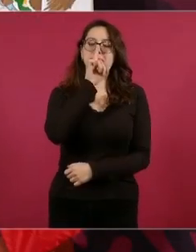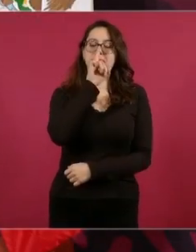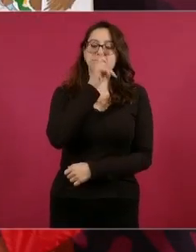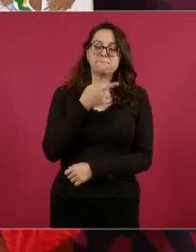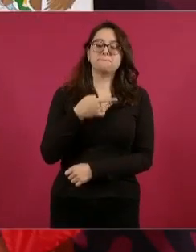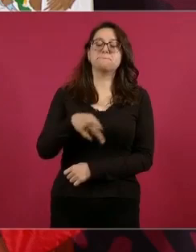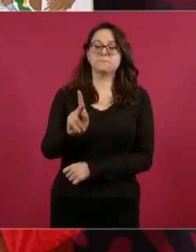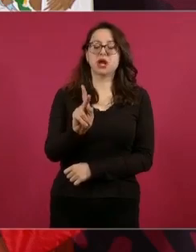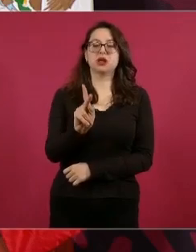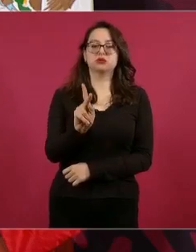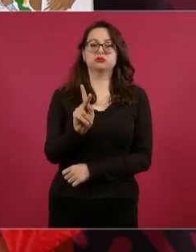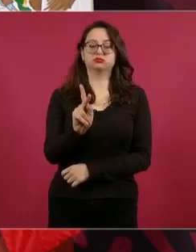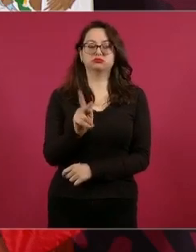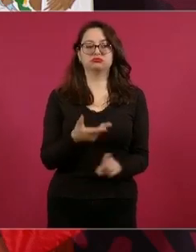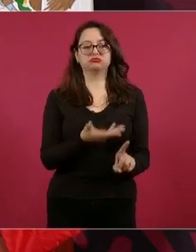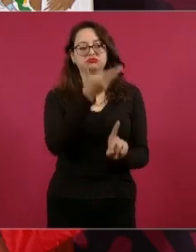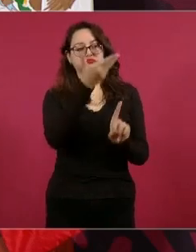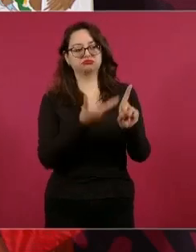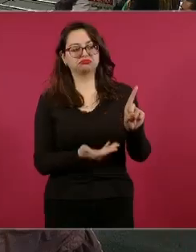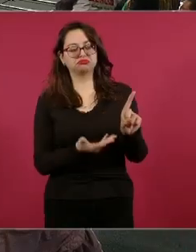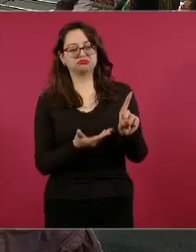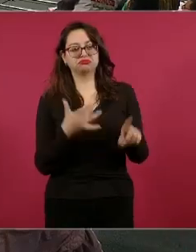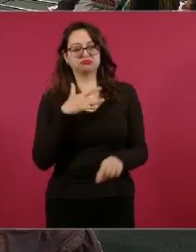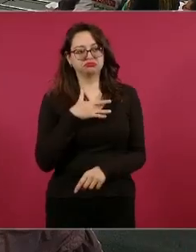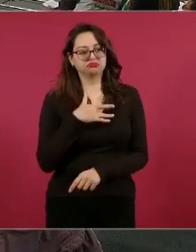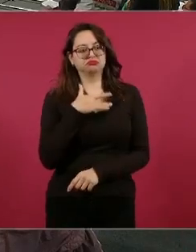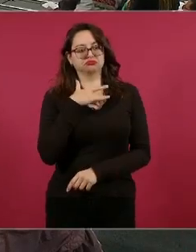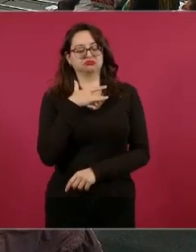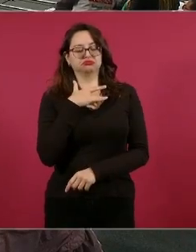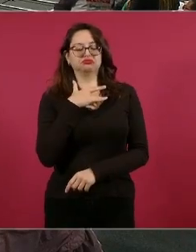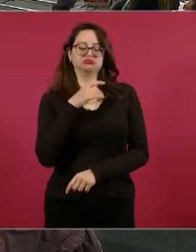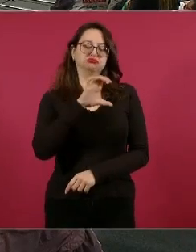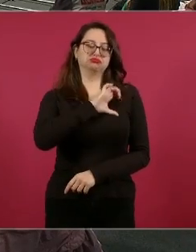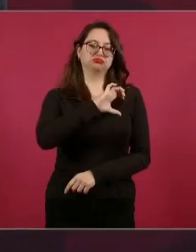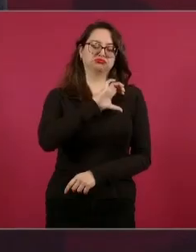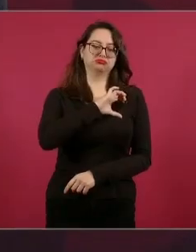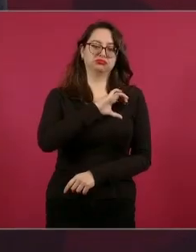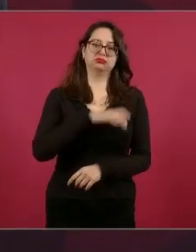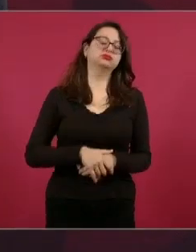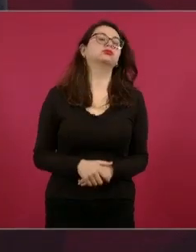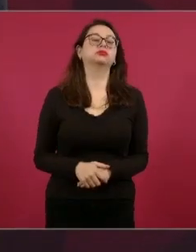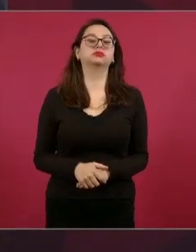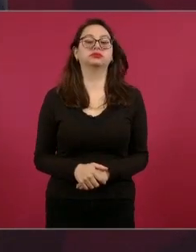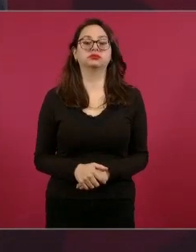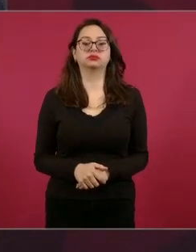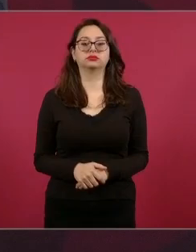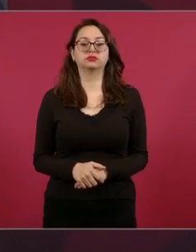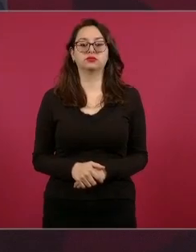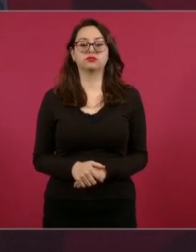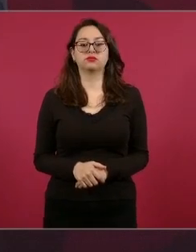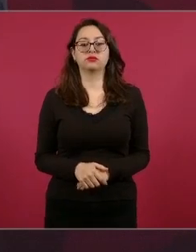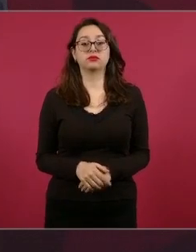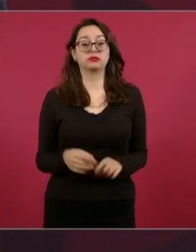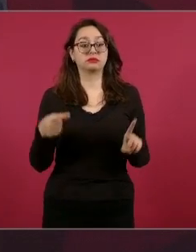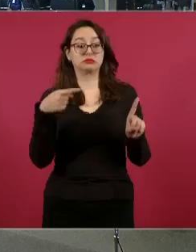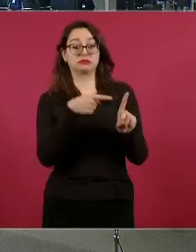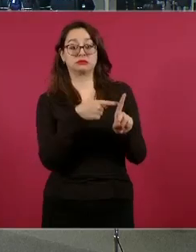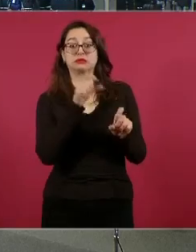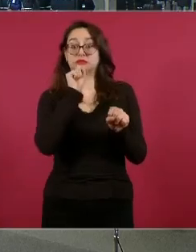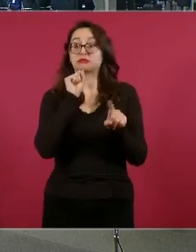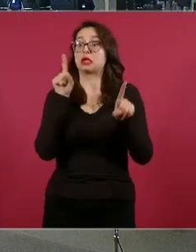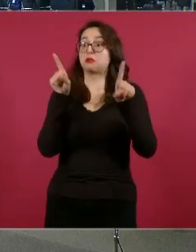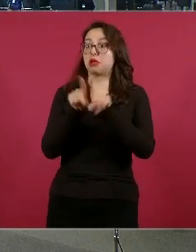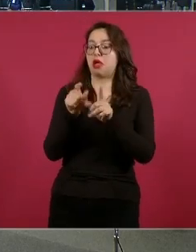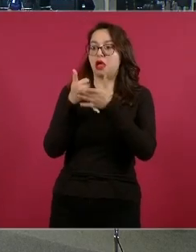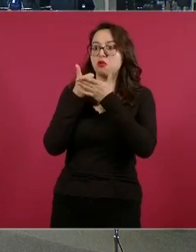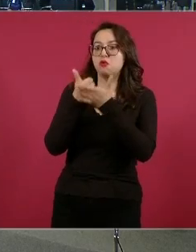sí es una persona que yo estimo mucho. Además de ser un desactivador de conflictos, ¿no? Apenas la semana